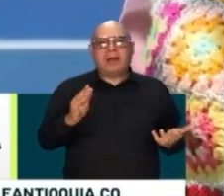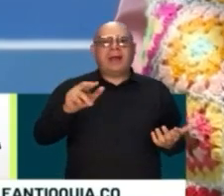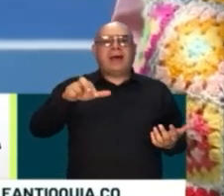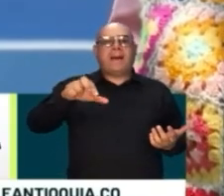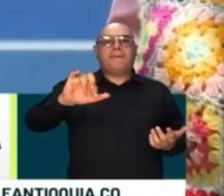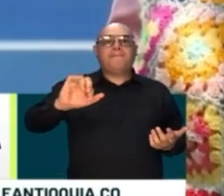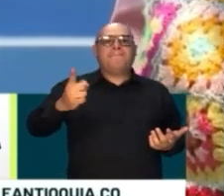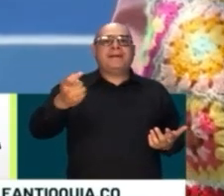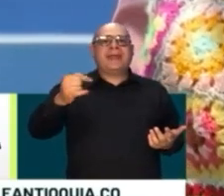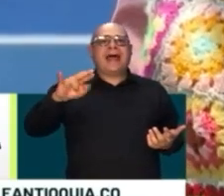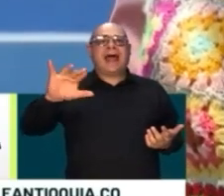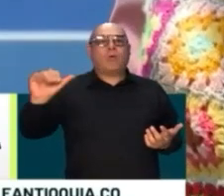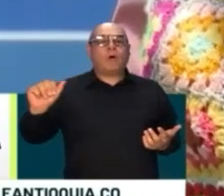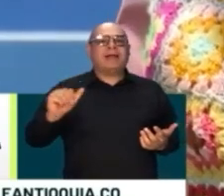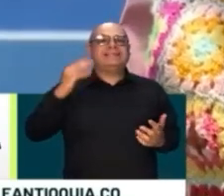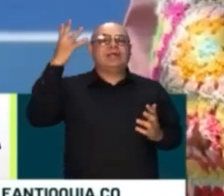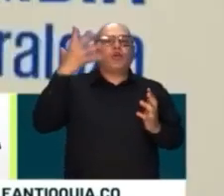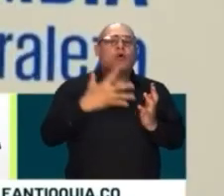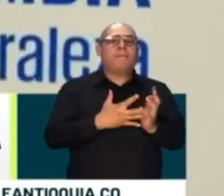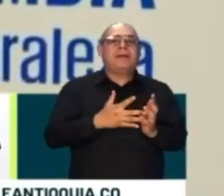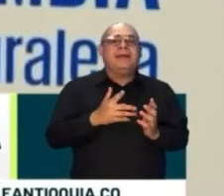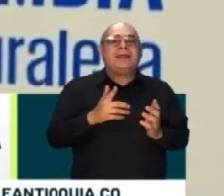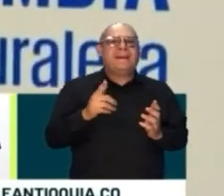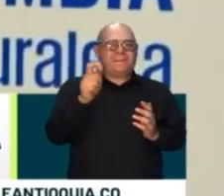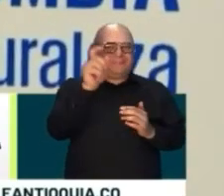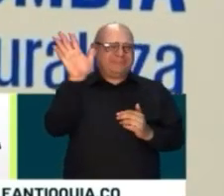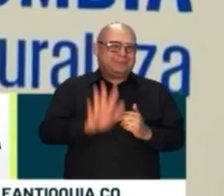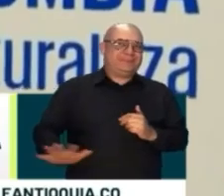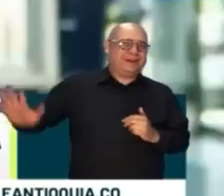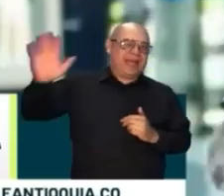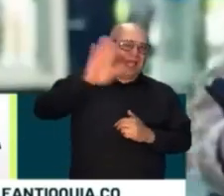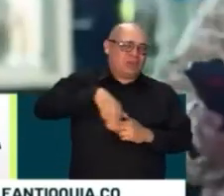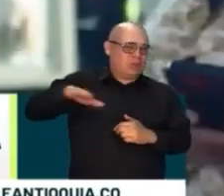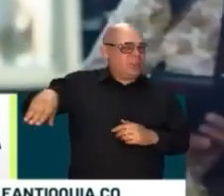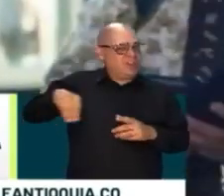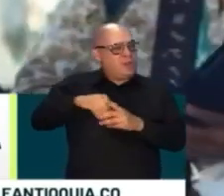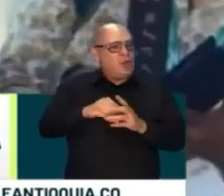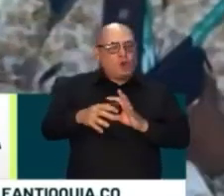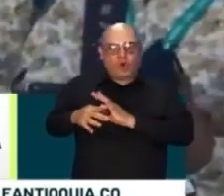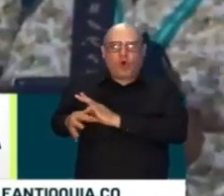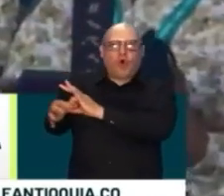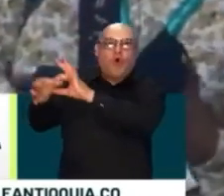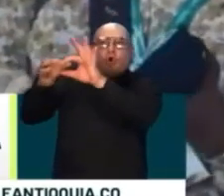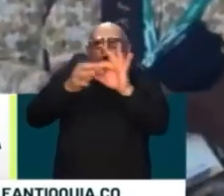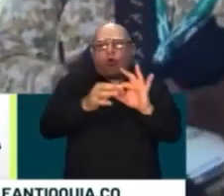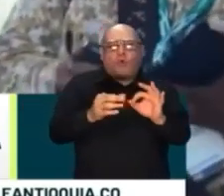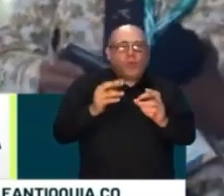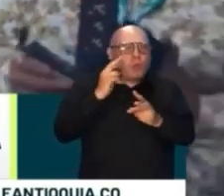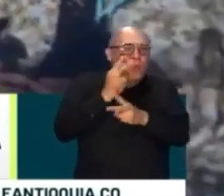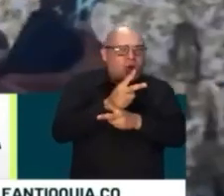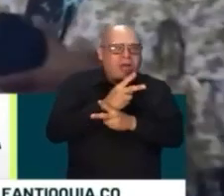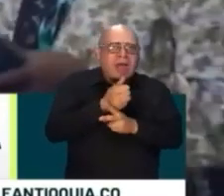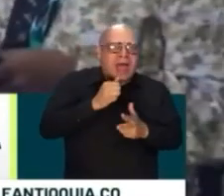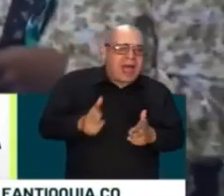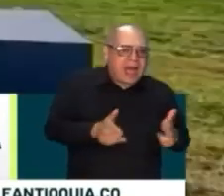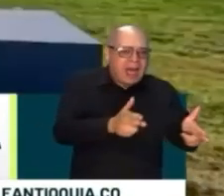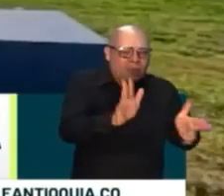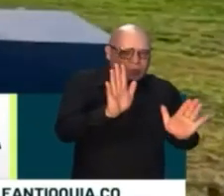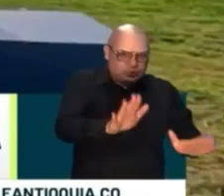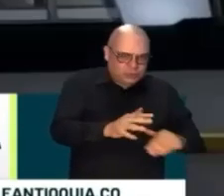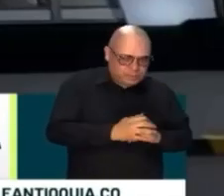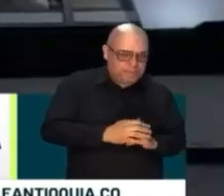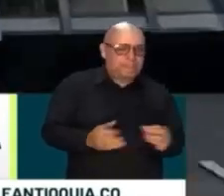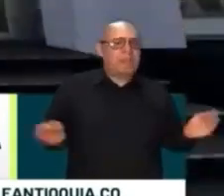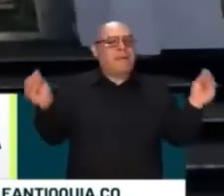5000 piraguero en todo el departamento en una red comunitaria cuidando y protegiendo el recurso hídrico Asimismo vamos a hablar también